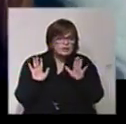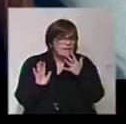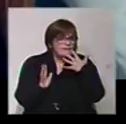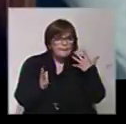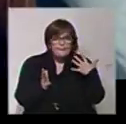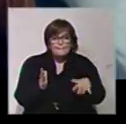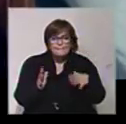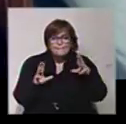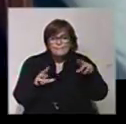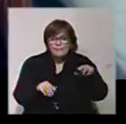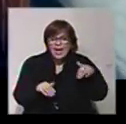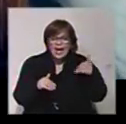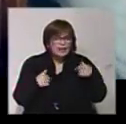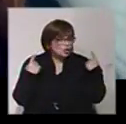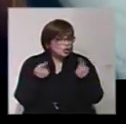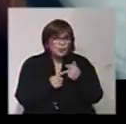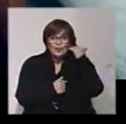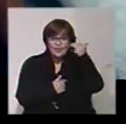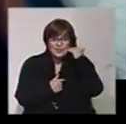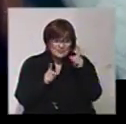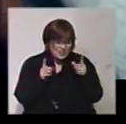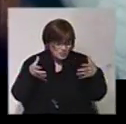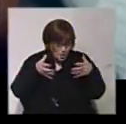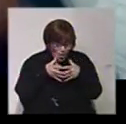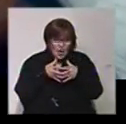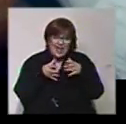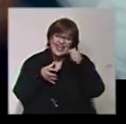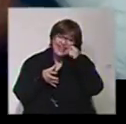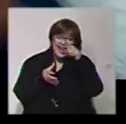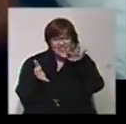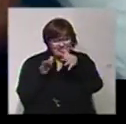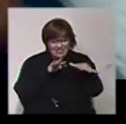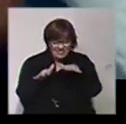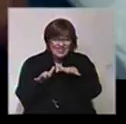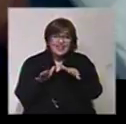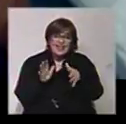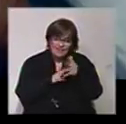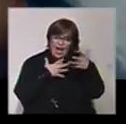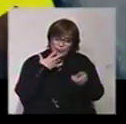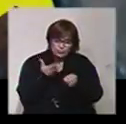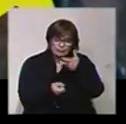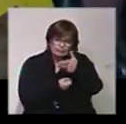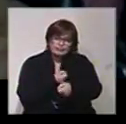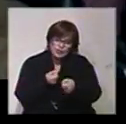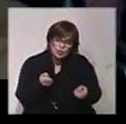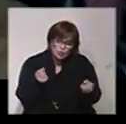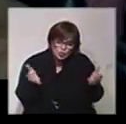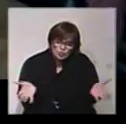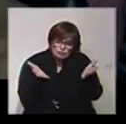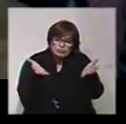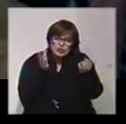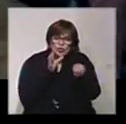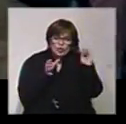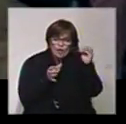Y somos todos profesores de esa generación que estamos dando una mano a las nuevas